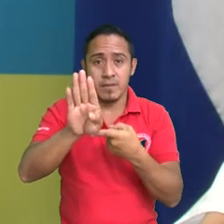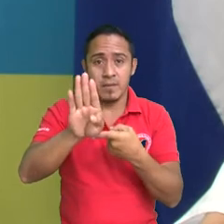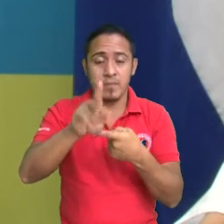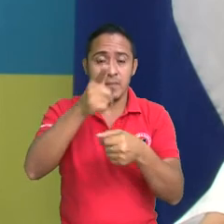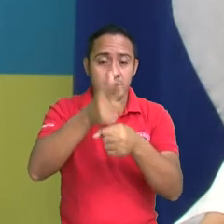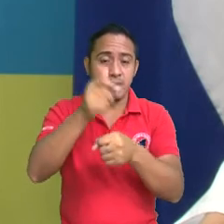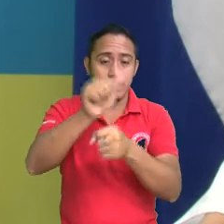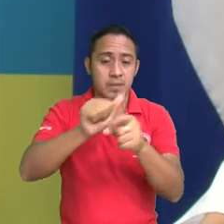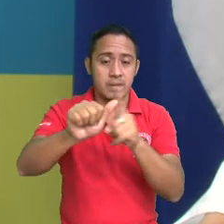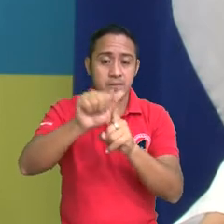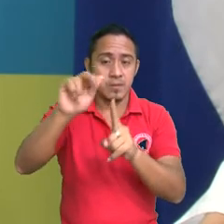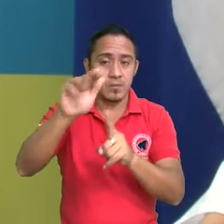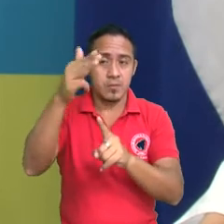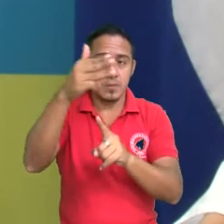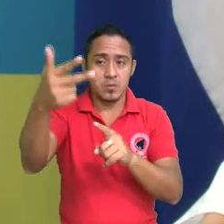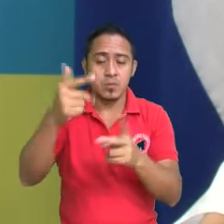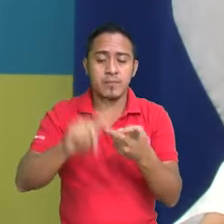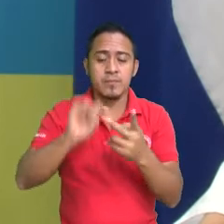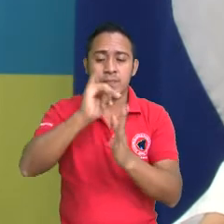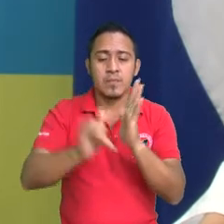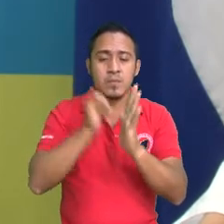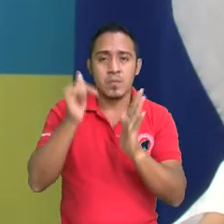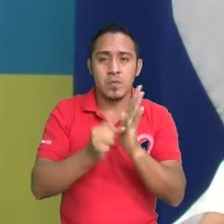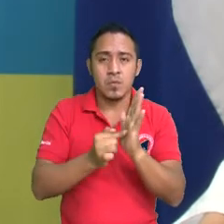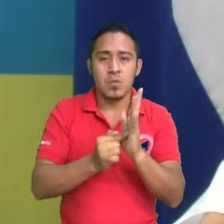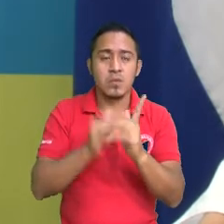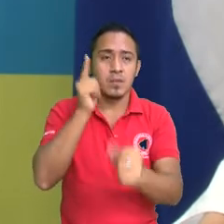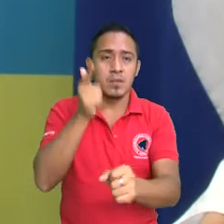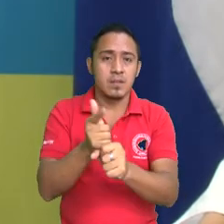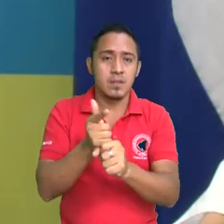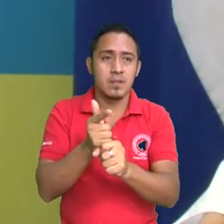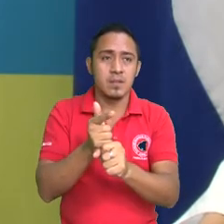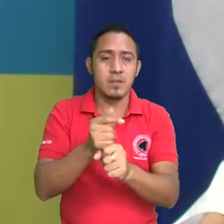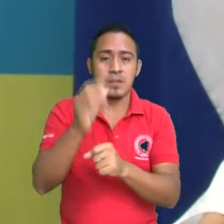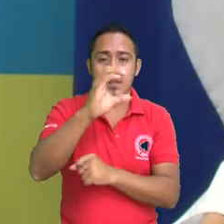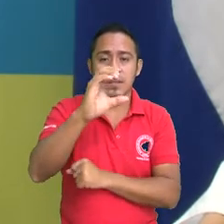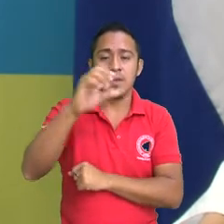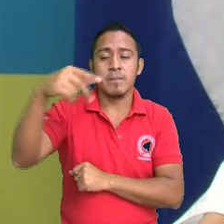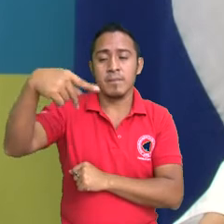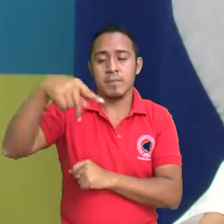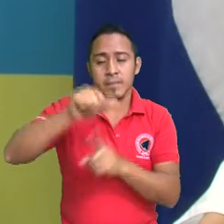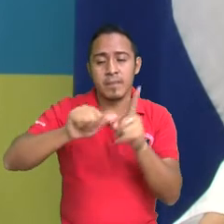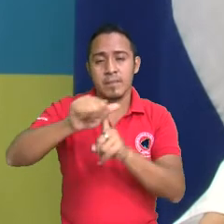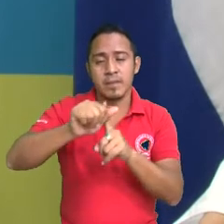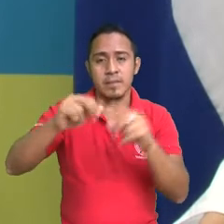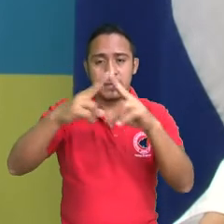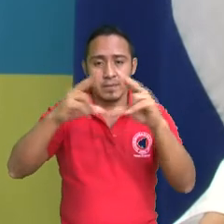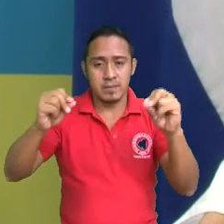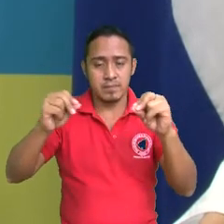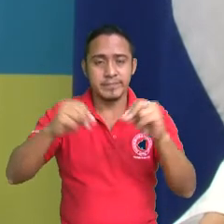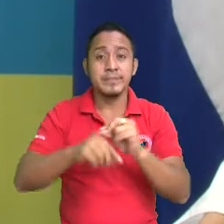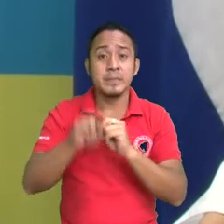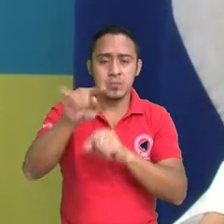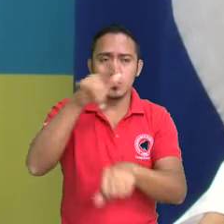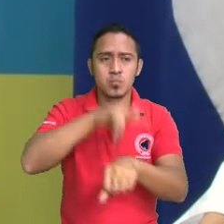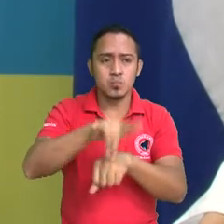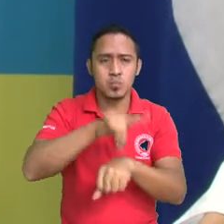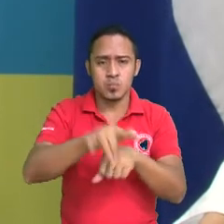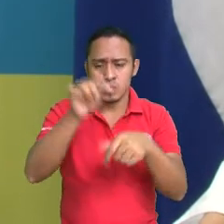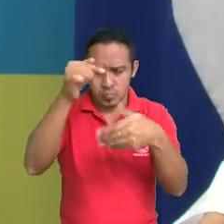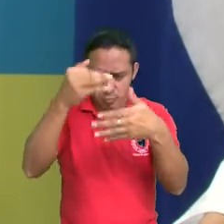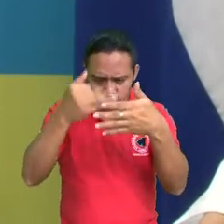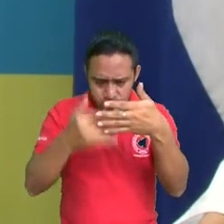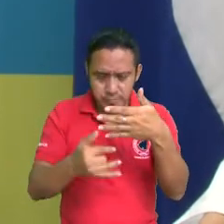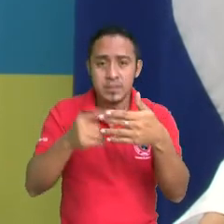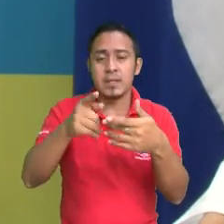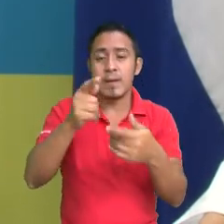Parlamentario de Nicaragua y en YouTube como Canal C Parlamentario NIC. Ahí usted puede buscarnos,